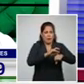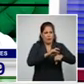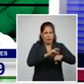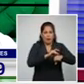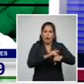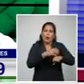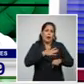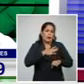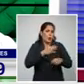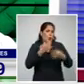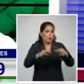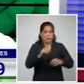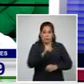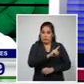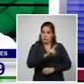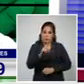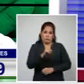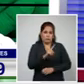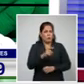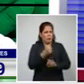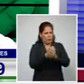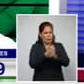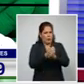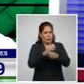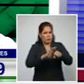catarro común, como también se ha dicho.